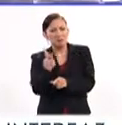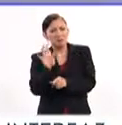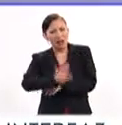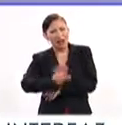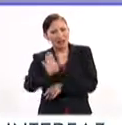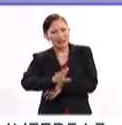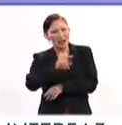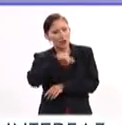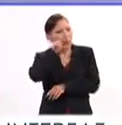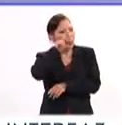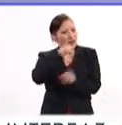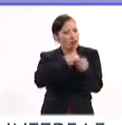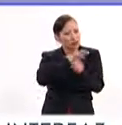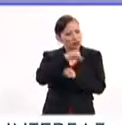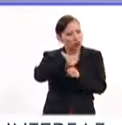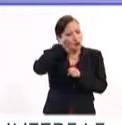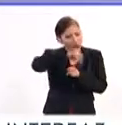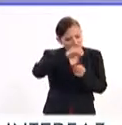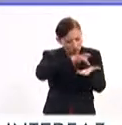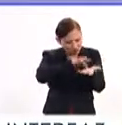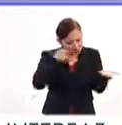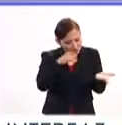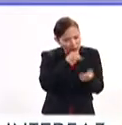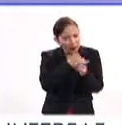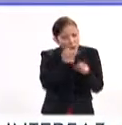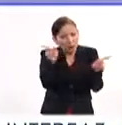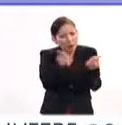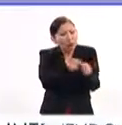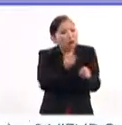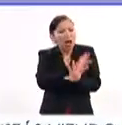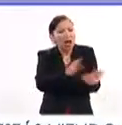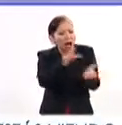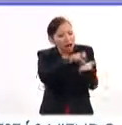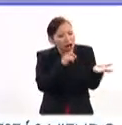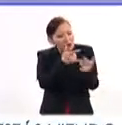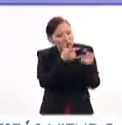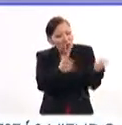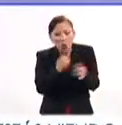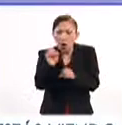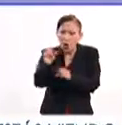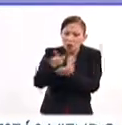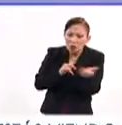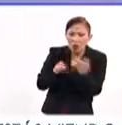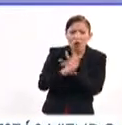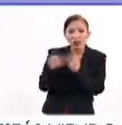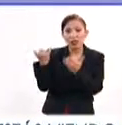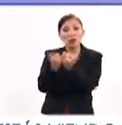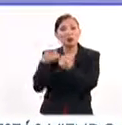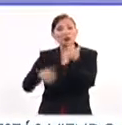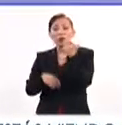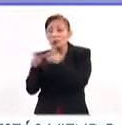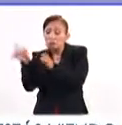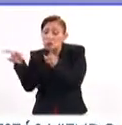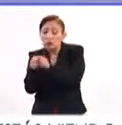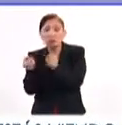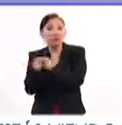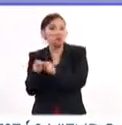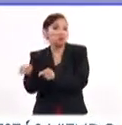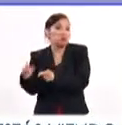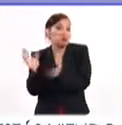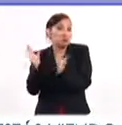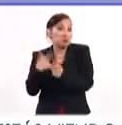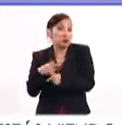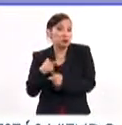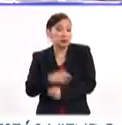que consumimos información en este momento y que nos da pues una probadita de historias y de expresiones de